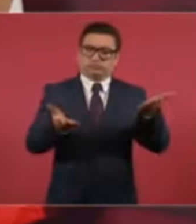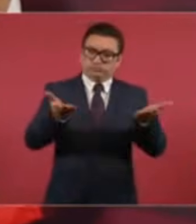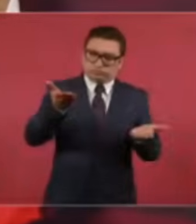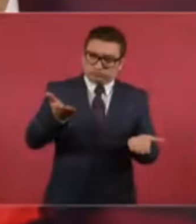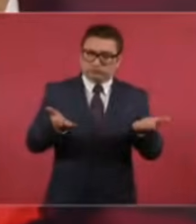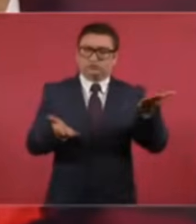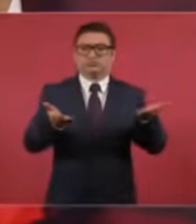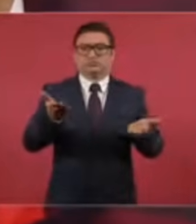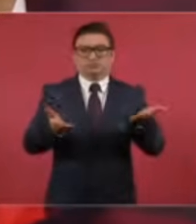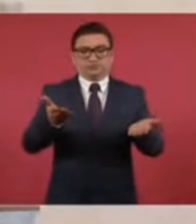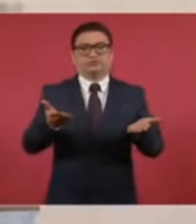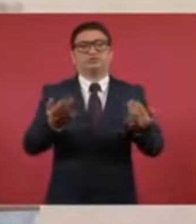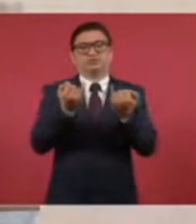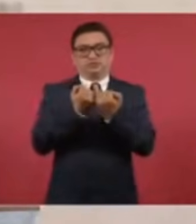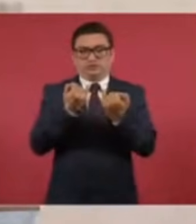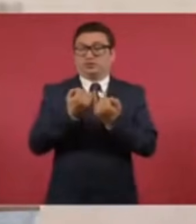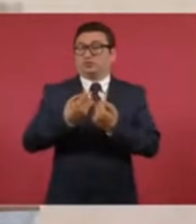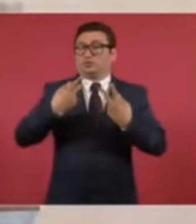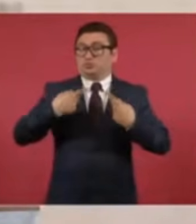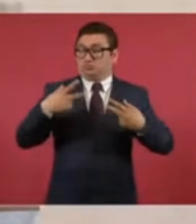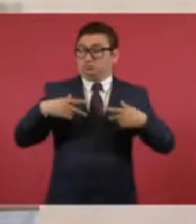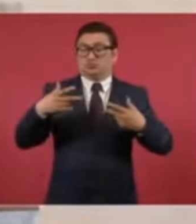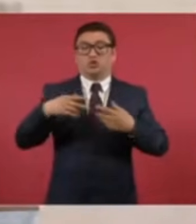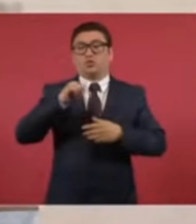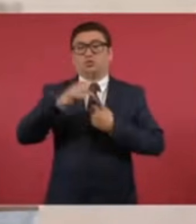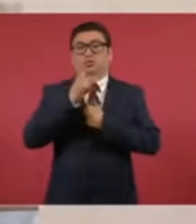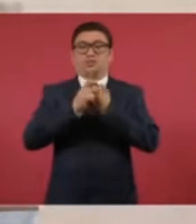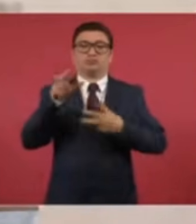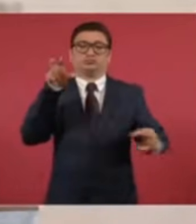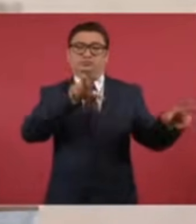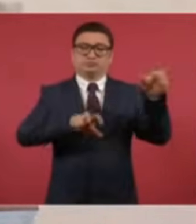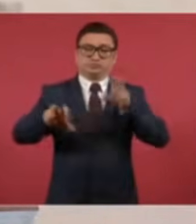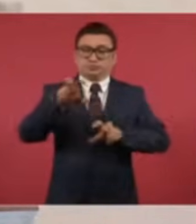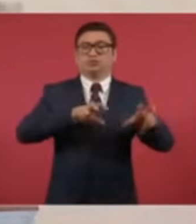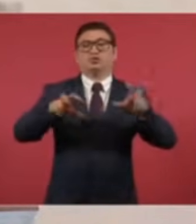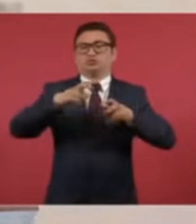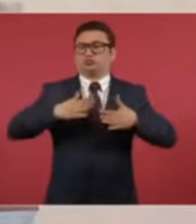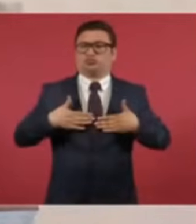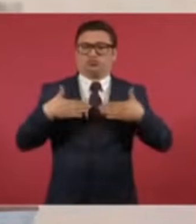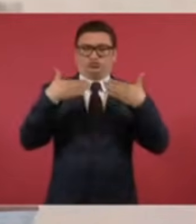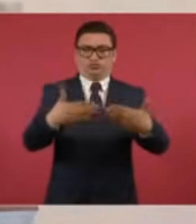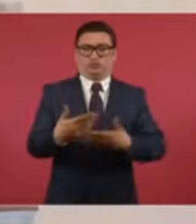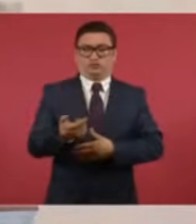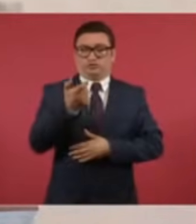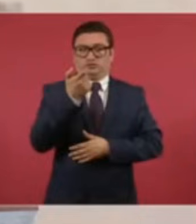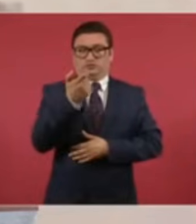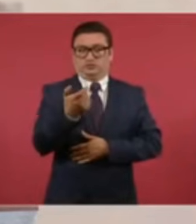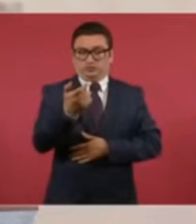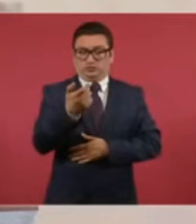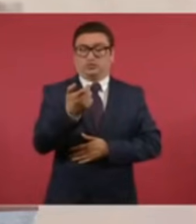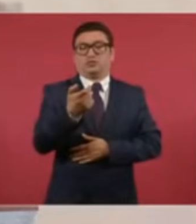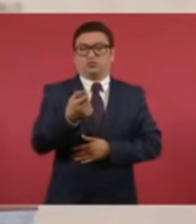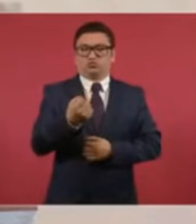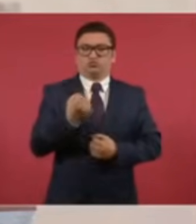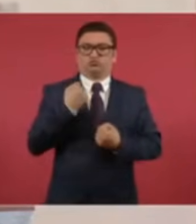pues que llegue la inversión, que haya confianza, que tengamos un peso fortalecido como no se había visto